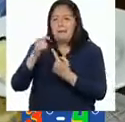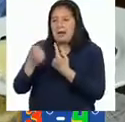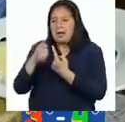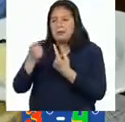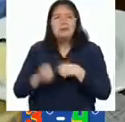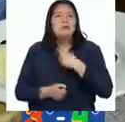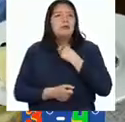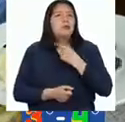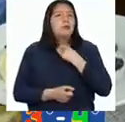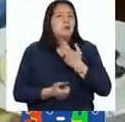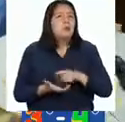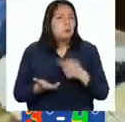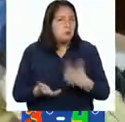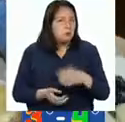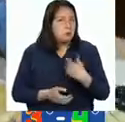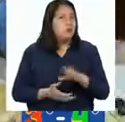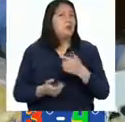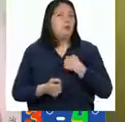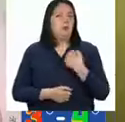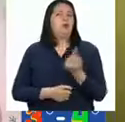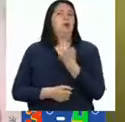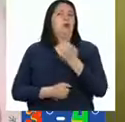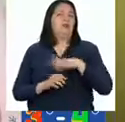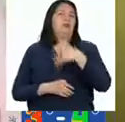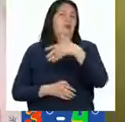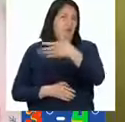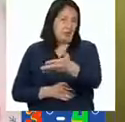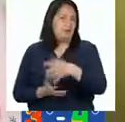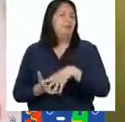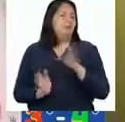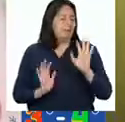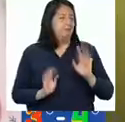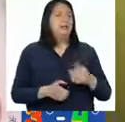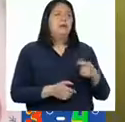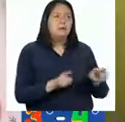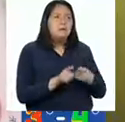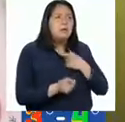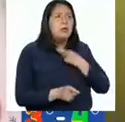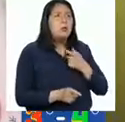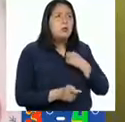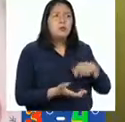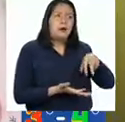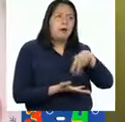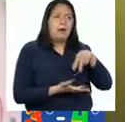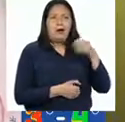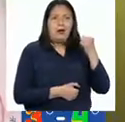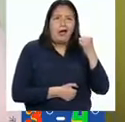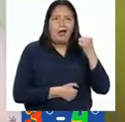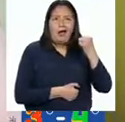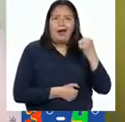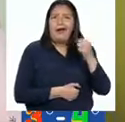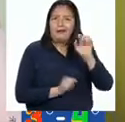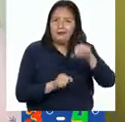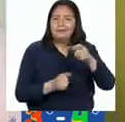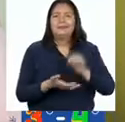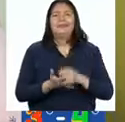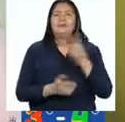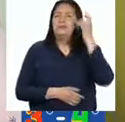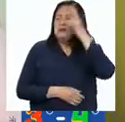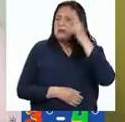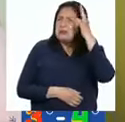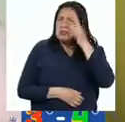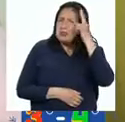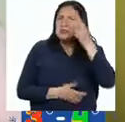Muy pronto los podré hacer sola. También me gusta mucho bailar. Por